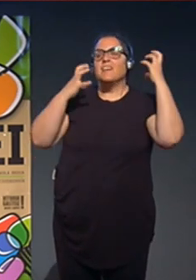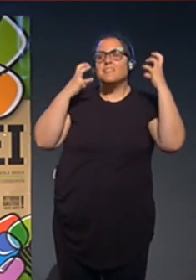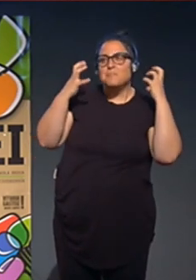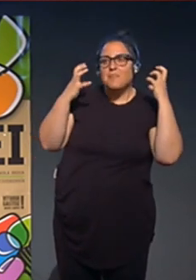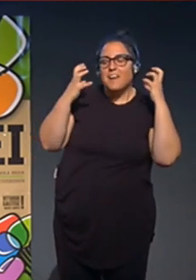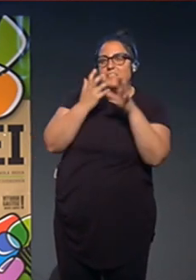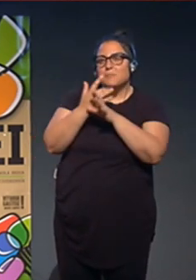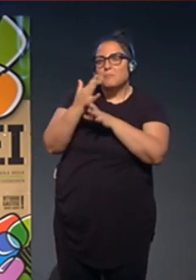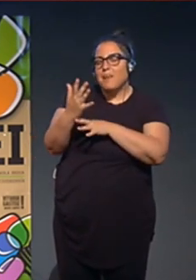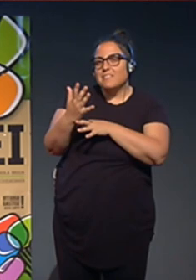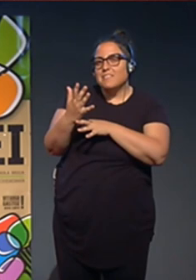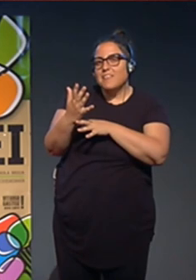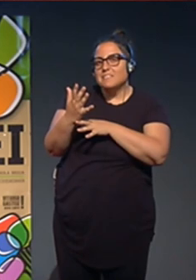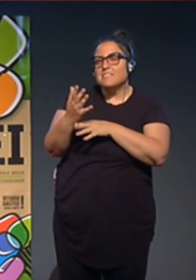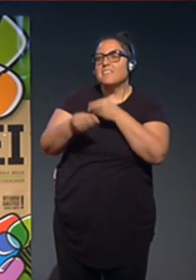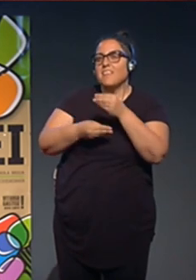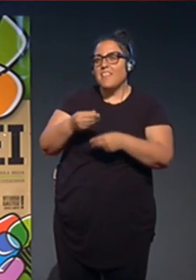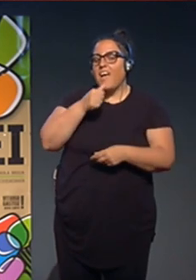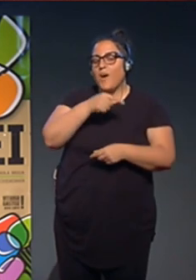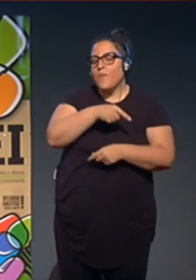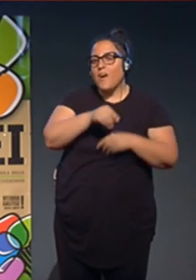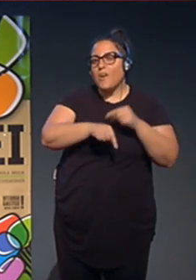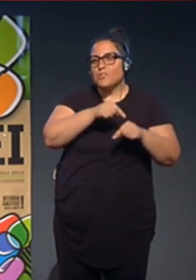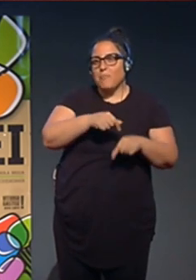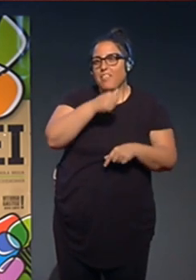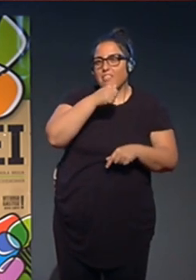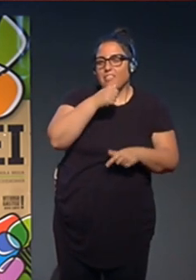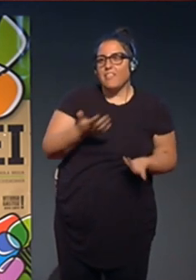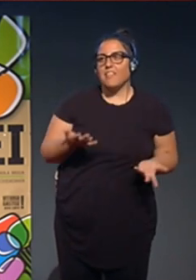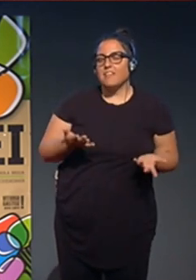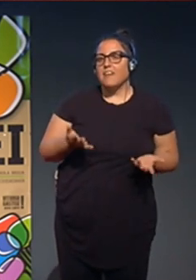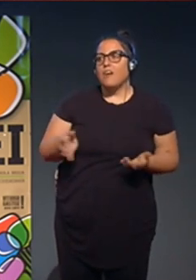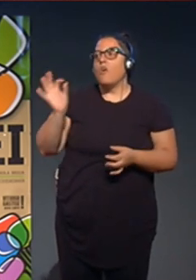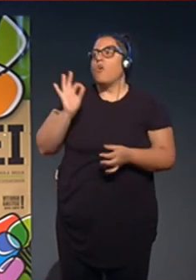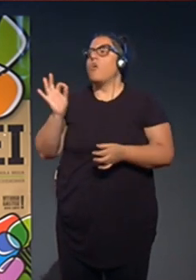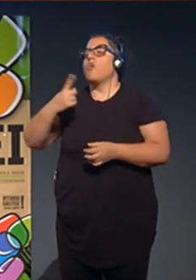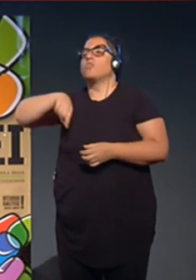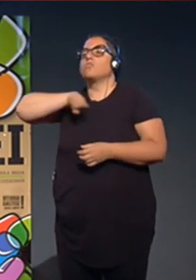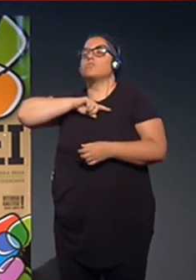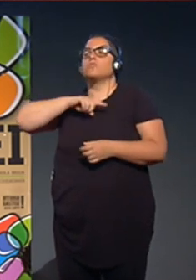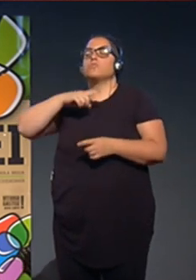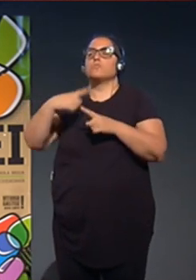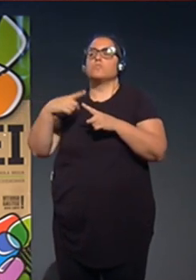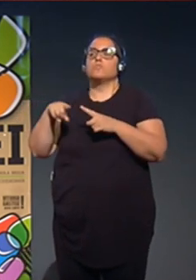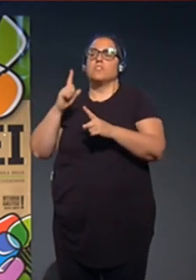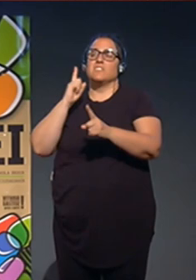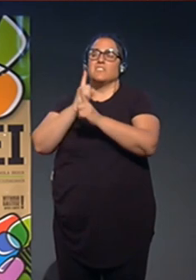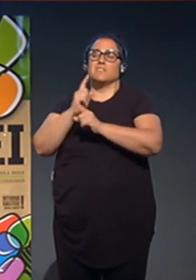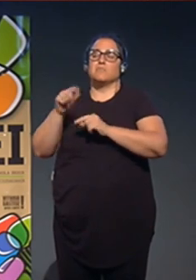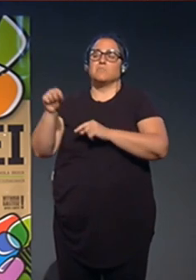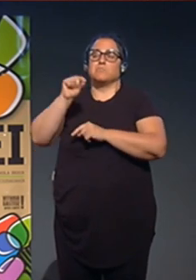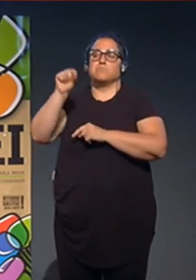bebiendo esa misma agua eh o los cuando estamos utilizando insecticidas pues evidentemente